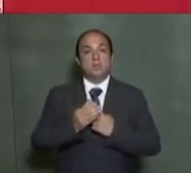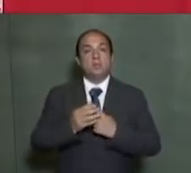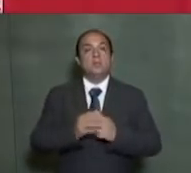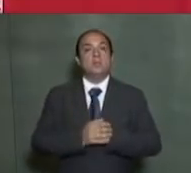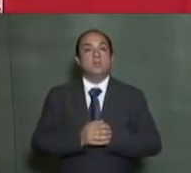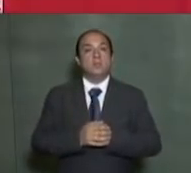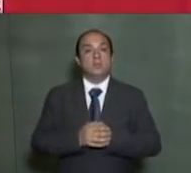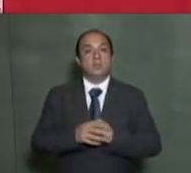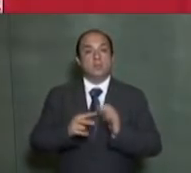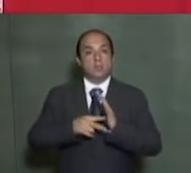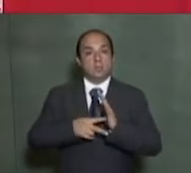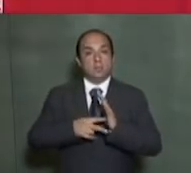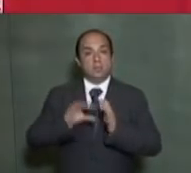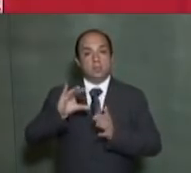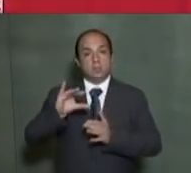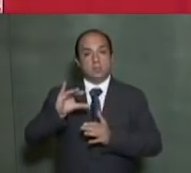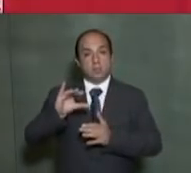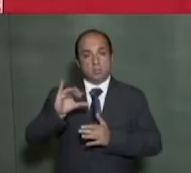de México, AC.